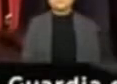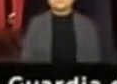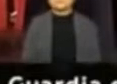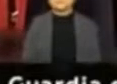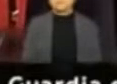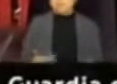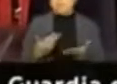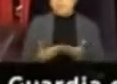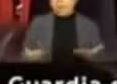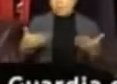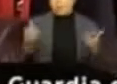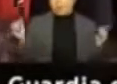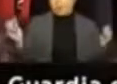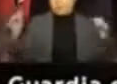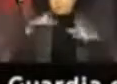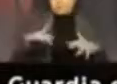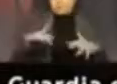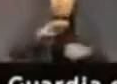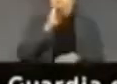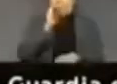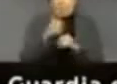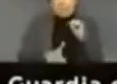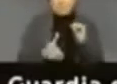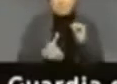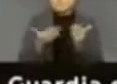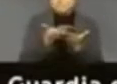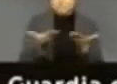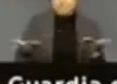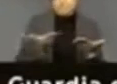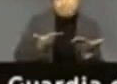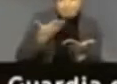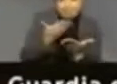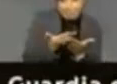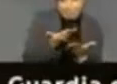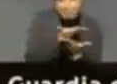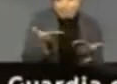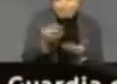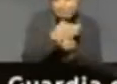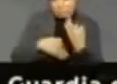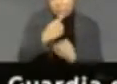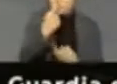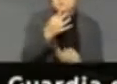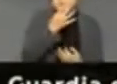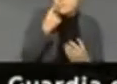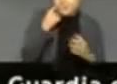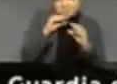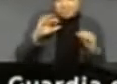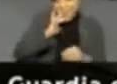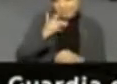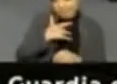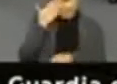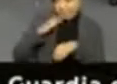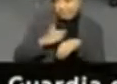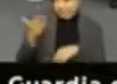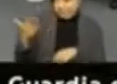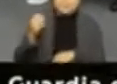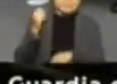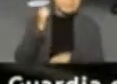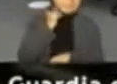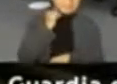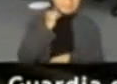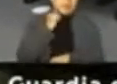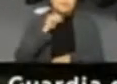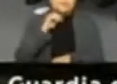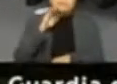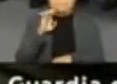demás. Sin embargo, yo estoy convencido de que el Movimiento de Regeneración Nacional va a salir adelante